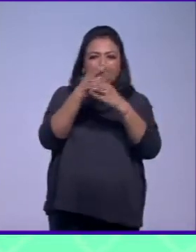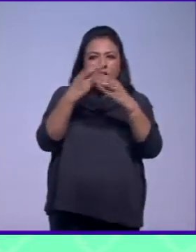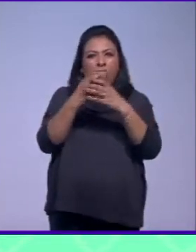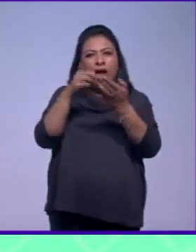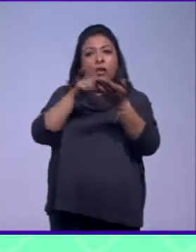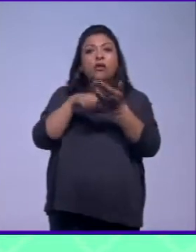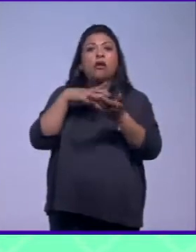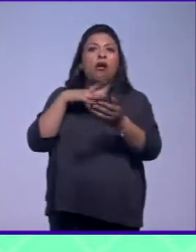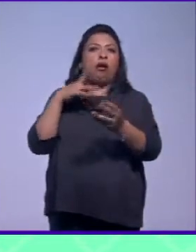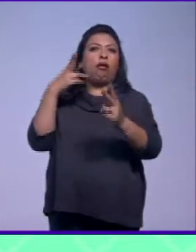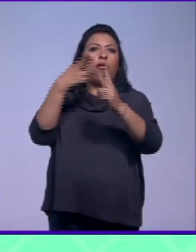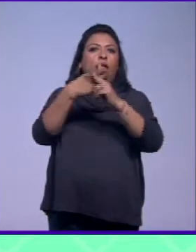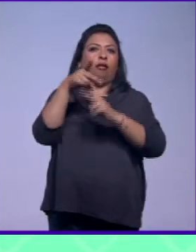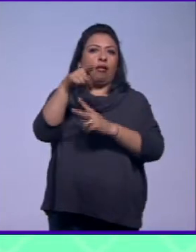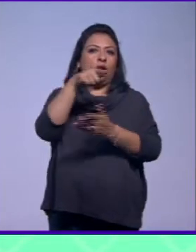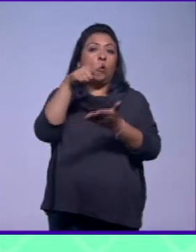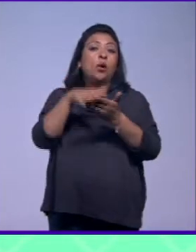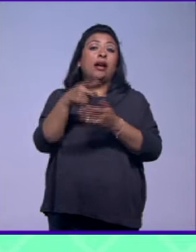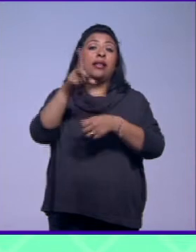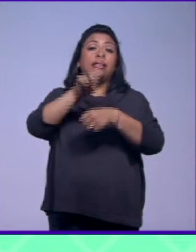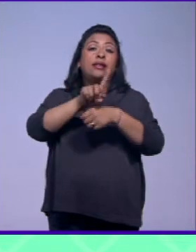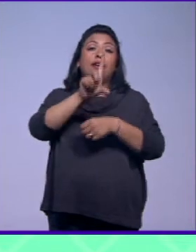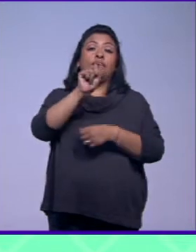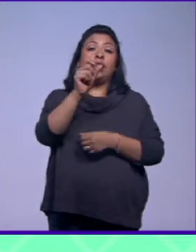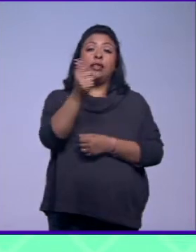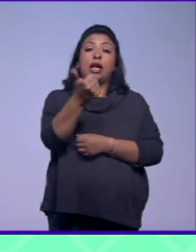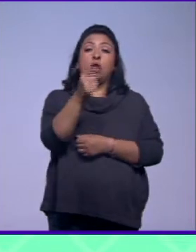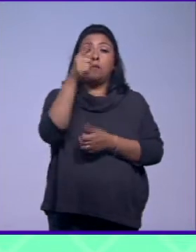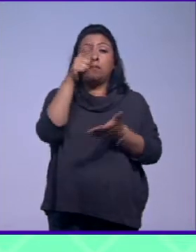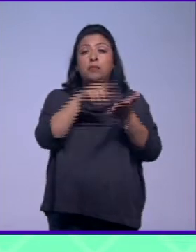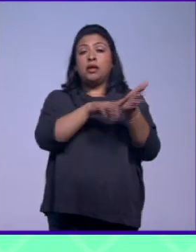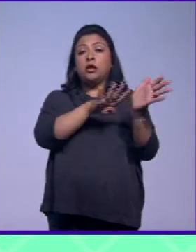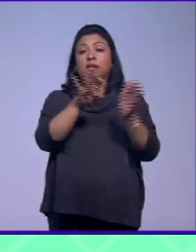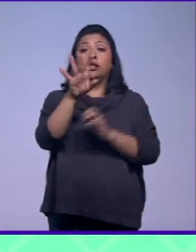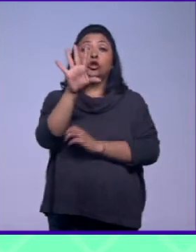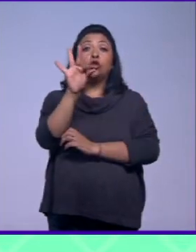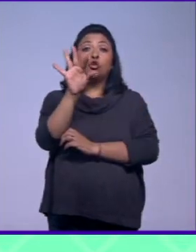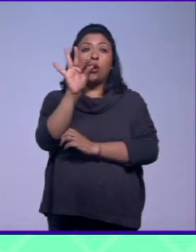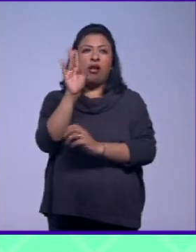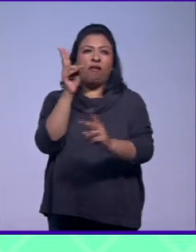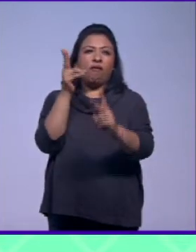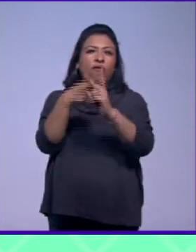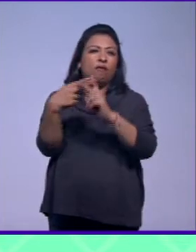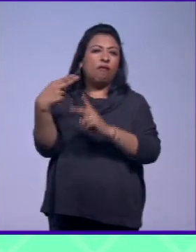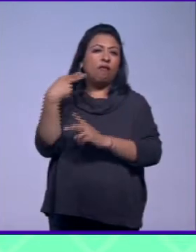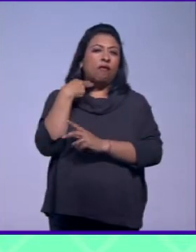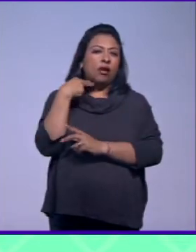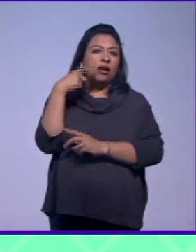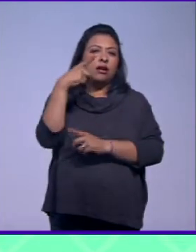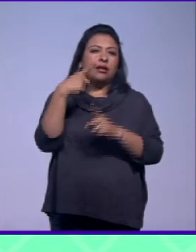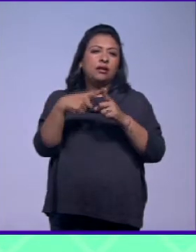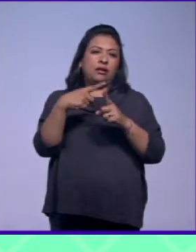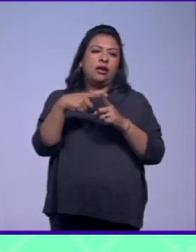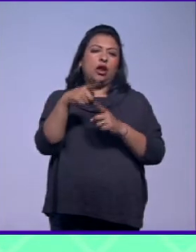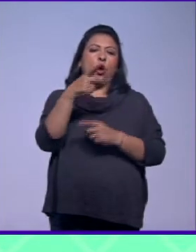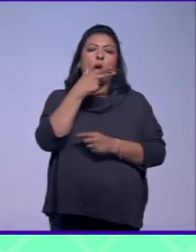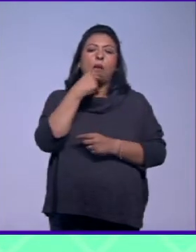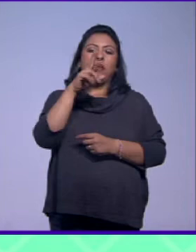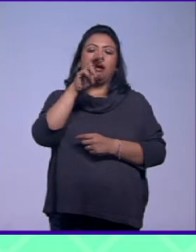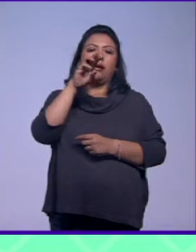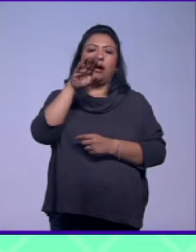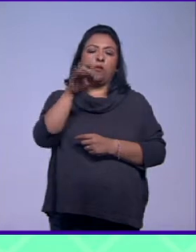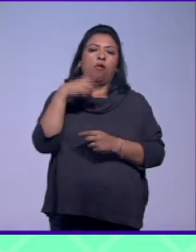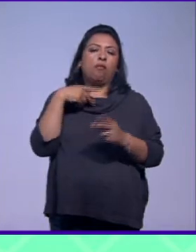lugar cayó asesinado el 20 de agosto de 1940 por un agente de la gpu el catalán ramón me